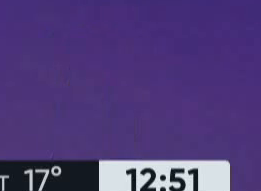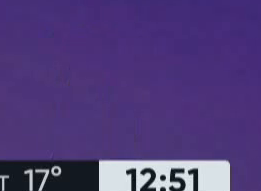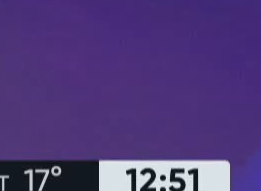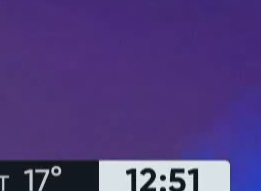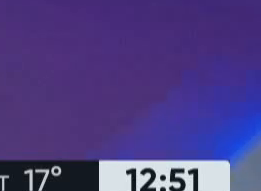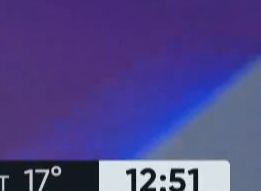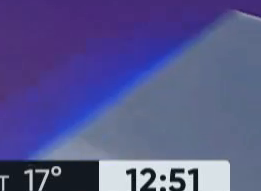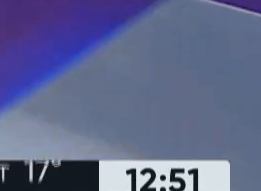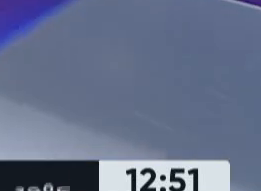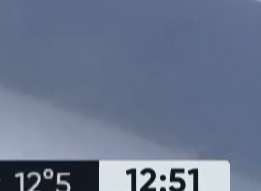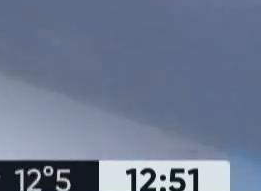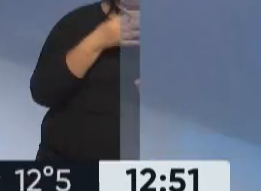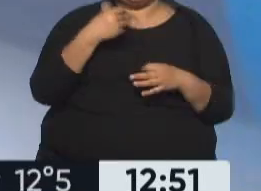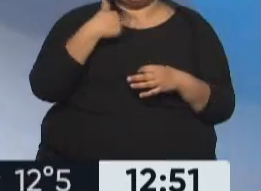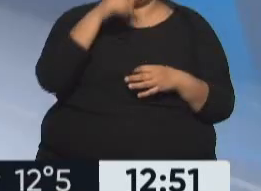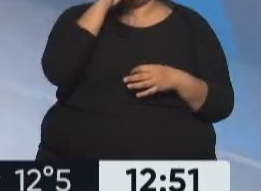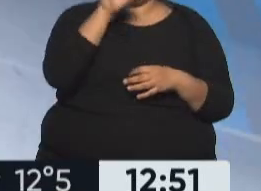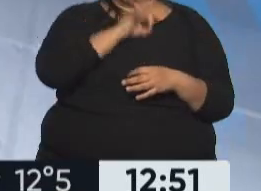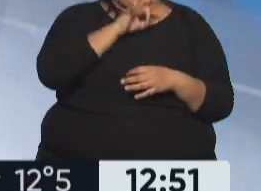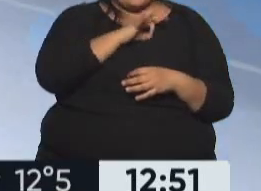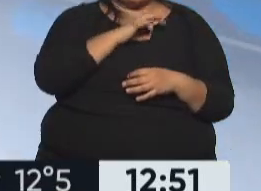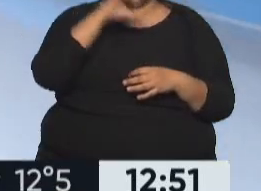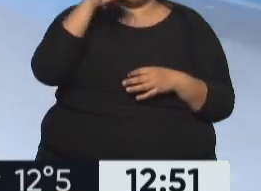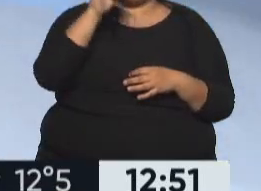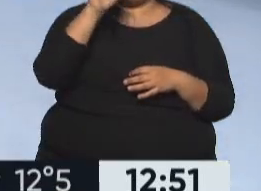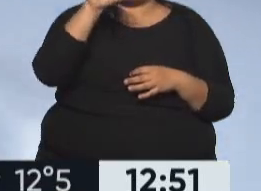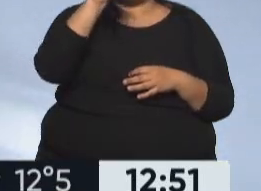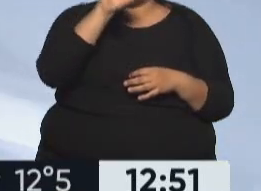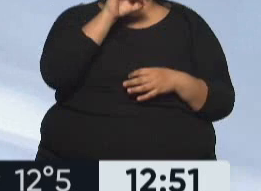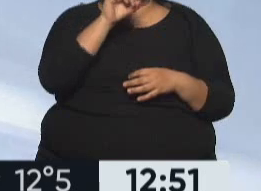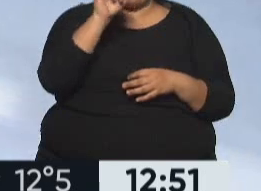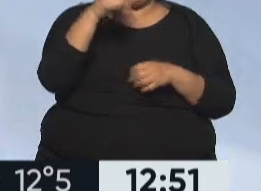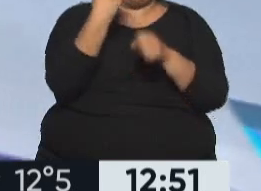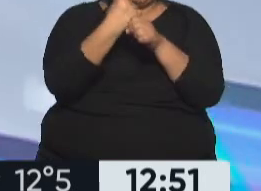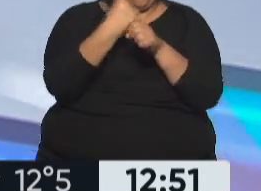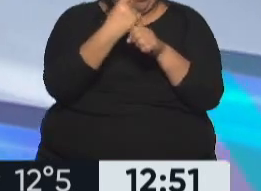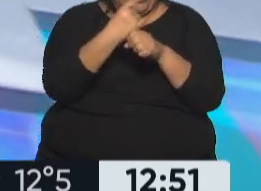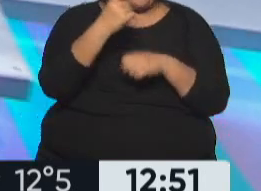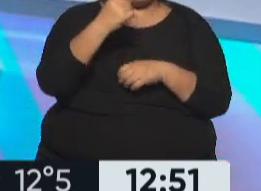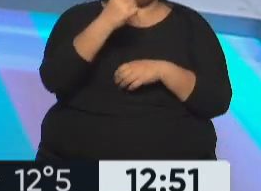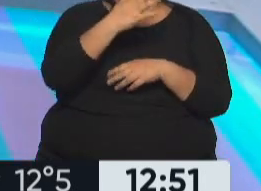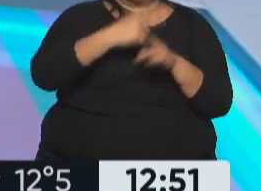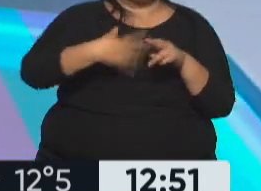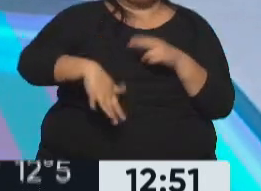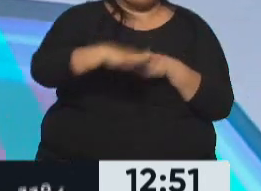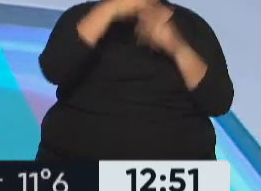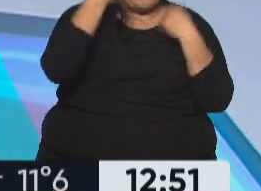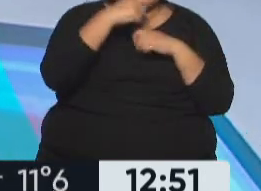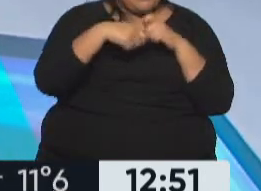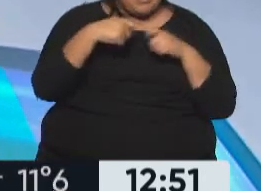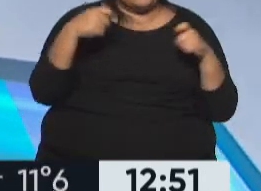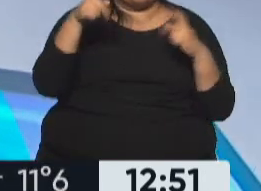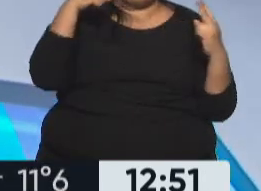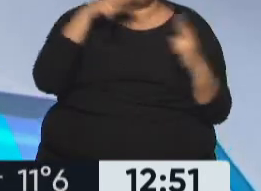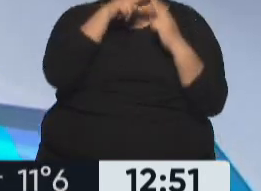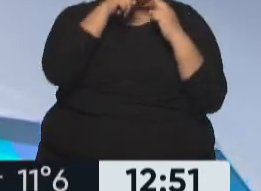Un día como hoy, hace exactamente 7 años, Estela de Carlotto, la titular de Abuelas de Plaza de Mayo, se reencontraba con lo que más quería en la vida, con